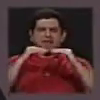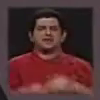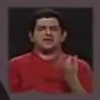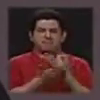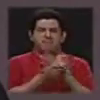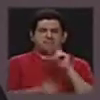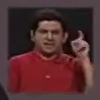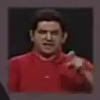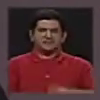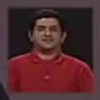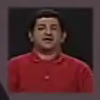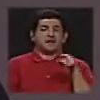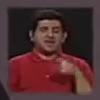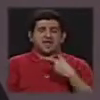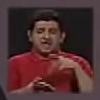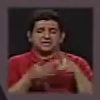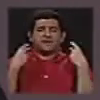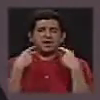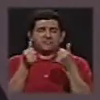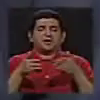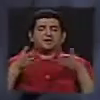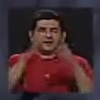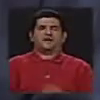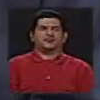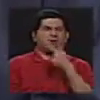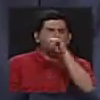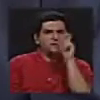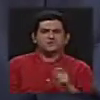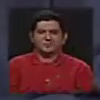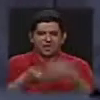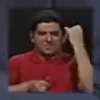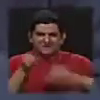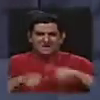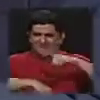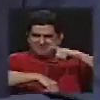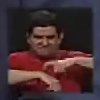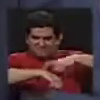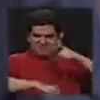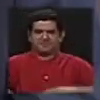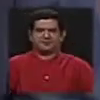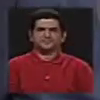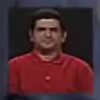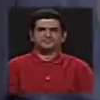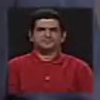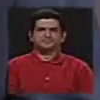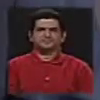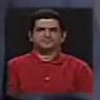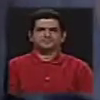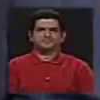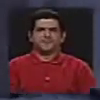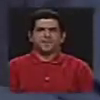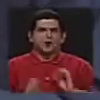y el peaje paga la carretera rápidamente. Algunas otras preguntas antes de que se nos acabe el tiempo. ¿Qué espacio hay